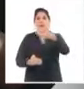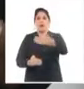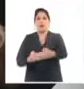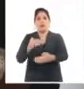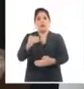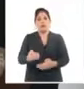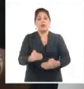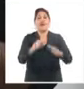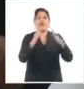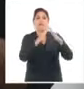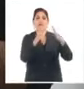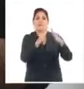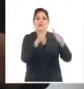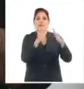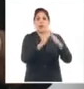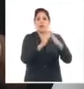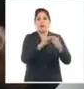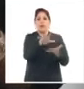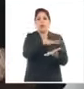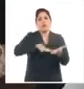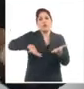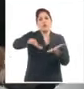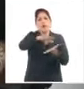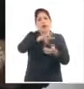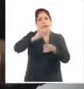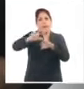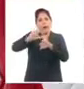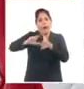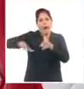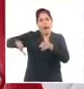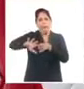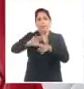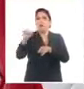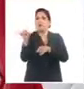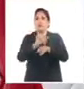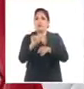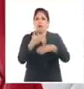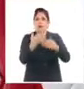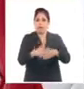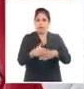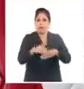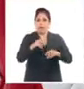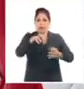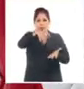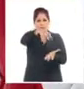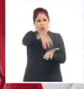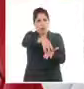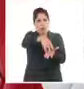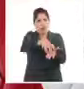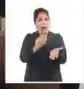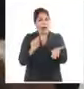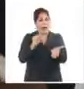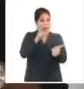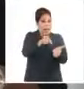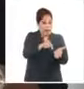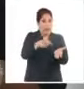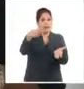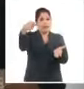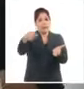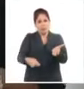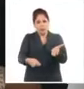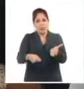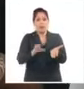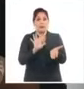viviendas ubicadas en zonas urbanas y rurales. Se explicó que se tiene en cuenta lo dispuesto para